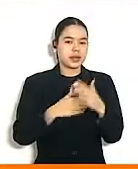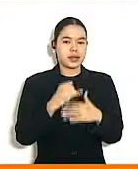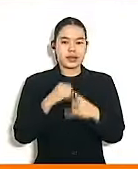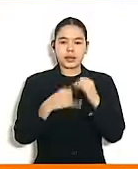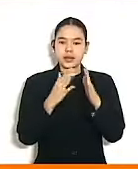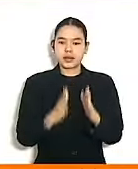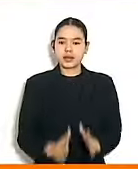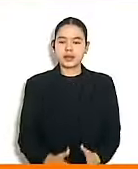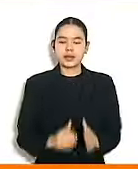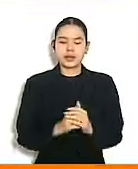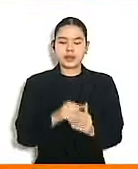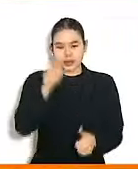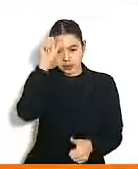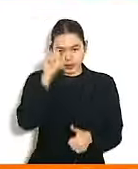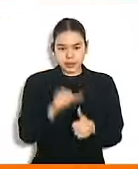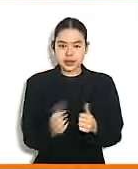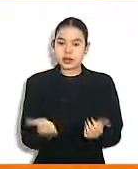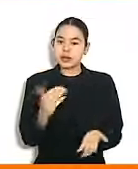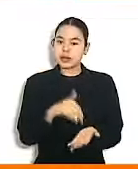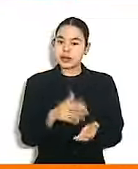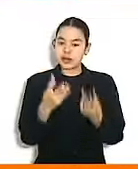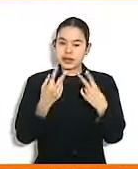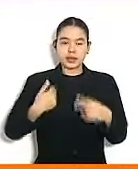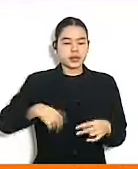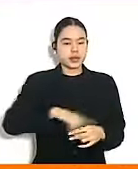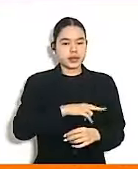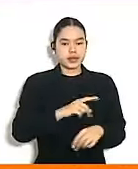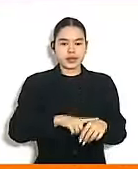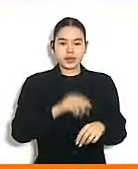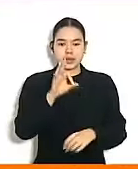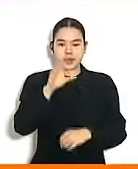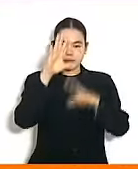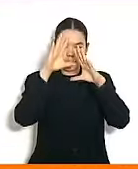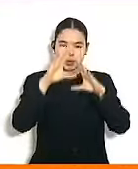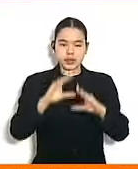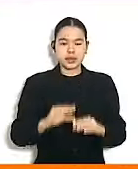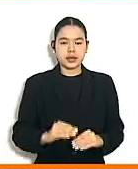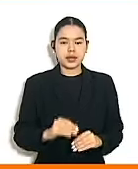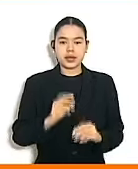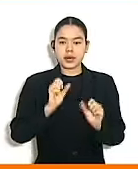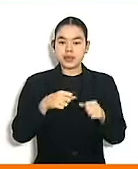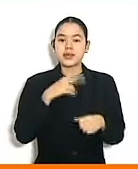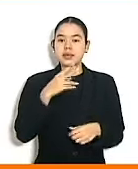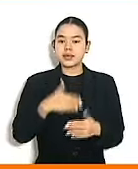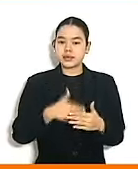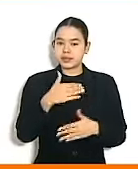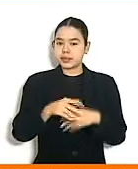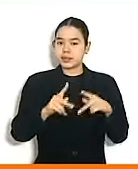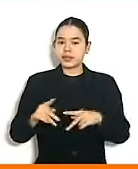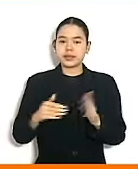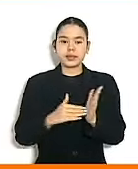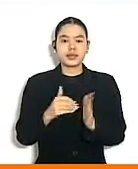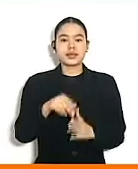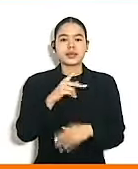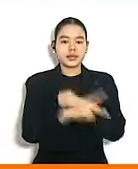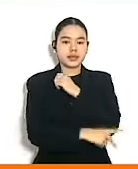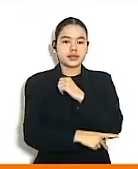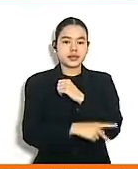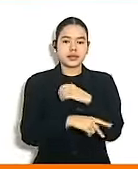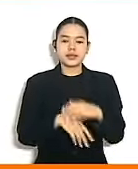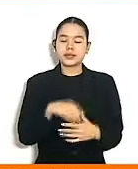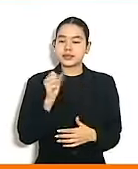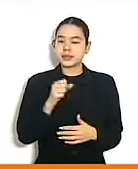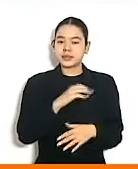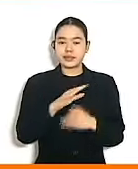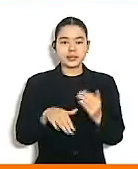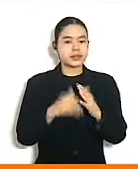nuestros ganadores. Recuerden que tienen una cita con nosotros a las 9 en punto para convertirse en el próximo millonario del país, Abby. Así es,